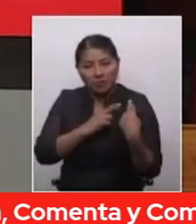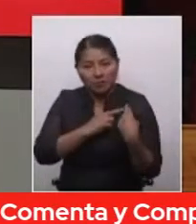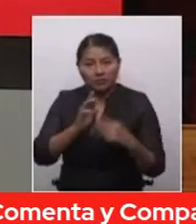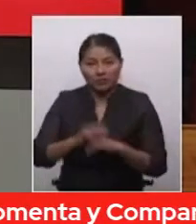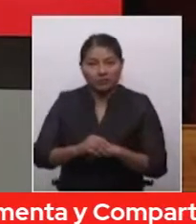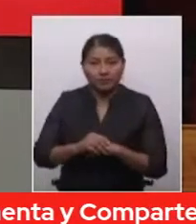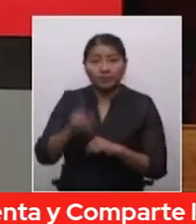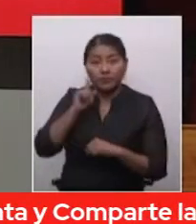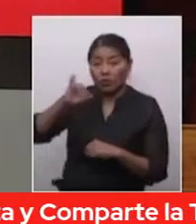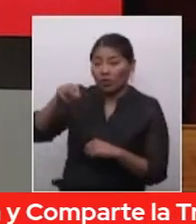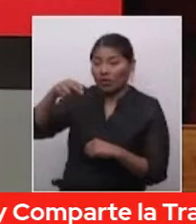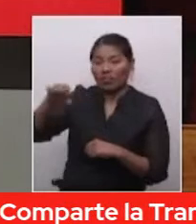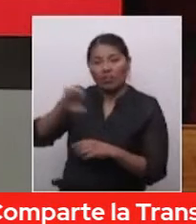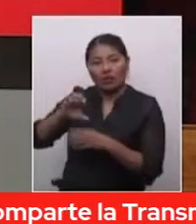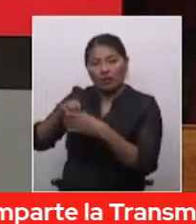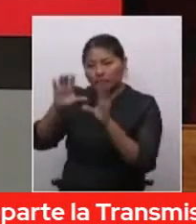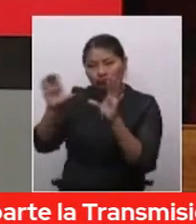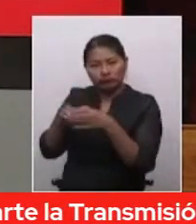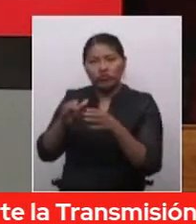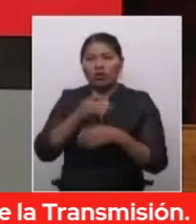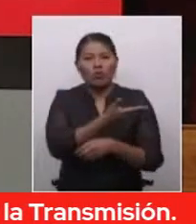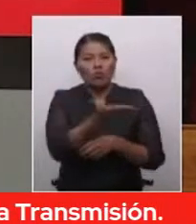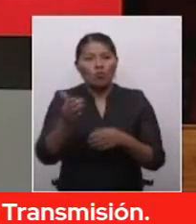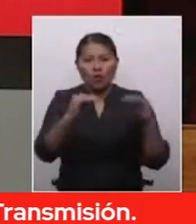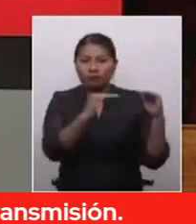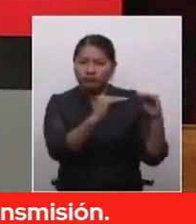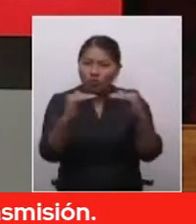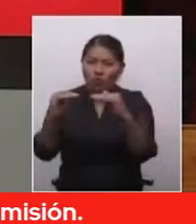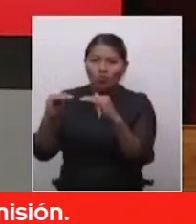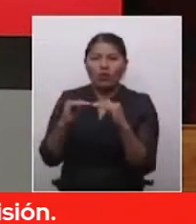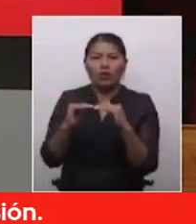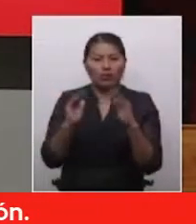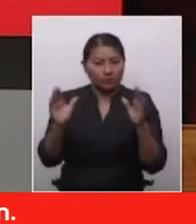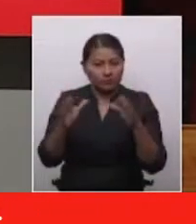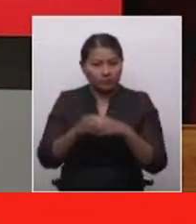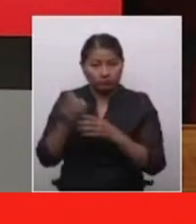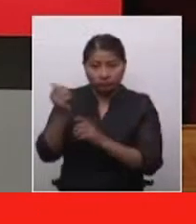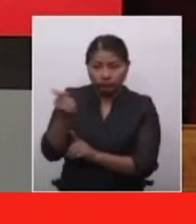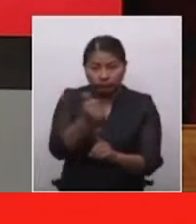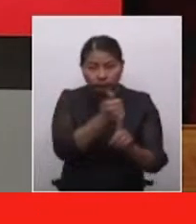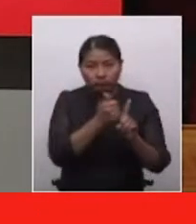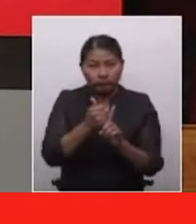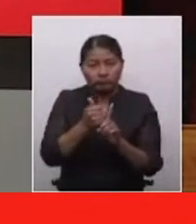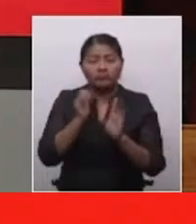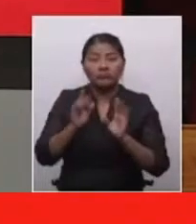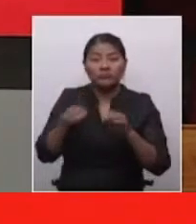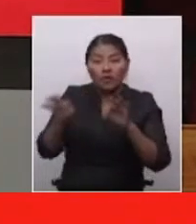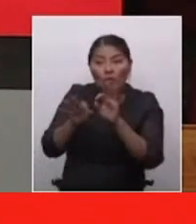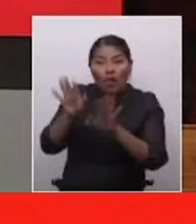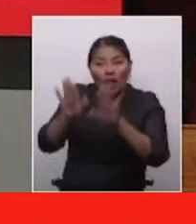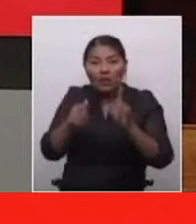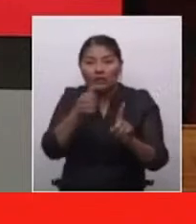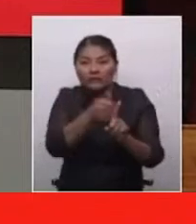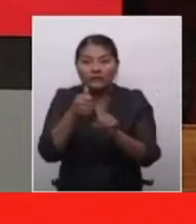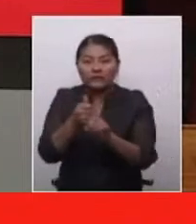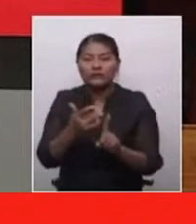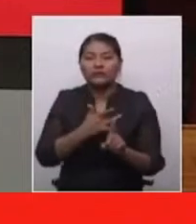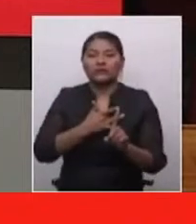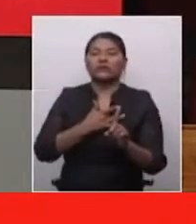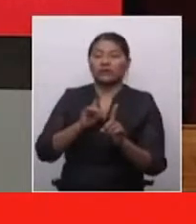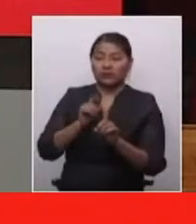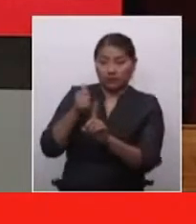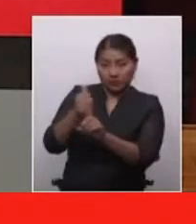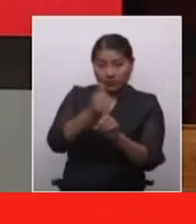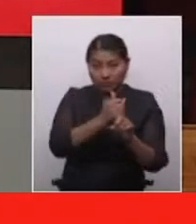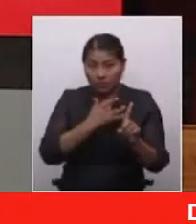la imparcialidad y trato igualitarios a todos los candidatos y candidatas. Si algún candidato o candidata se ha sentido afectado